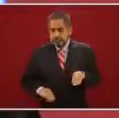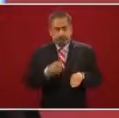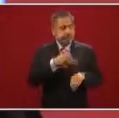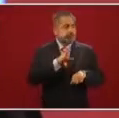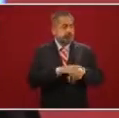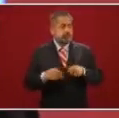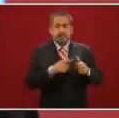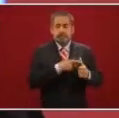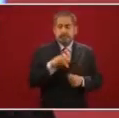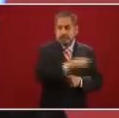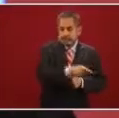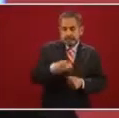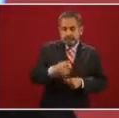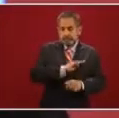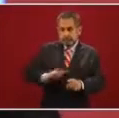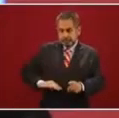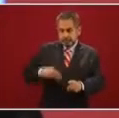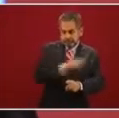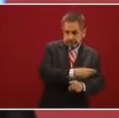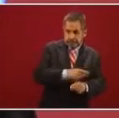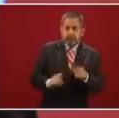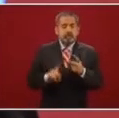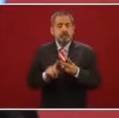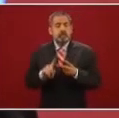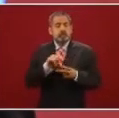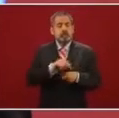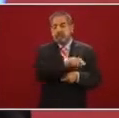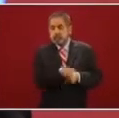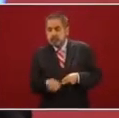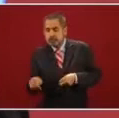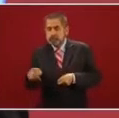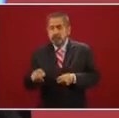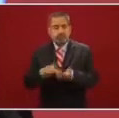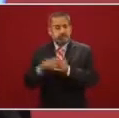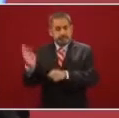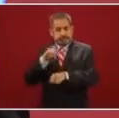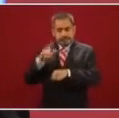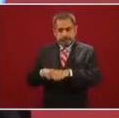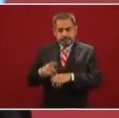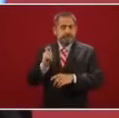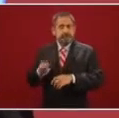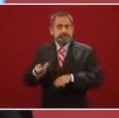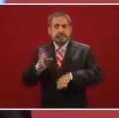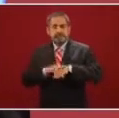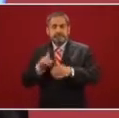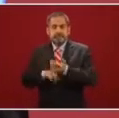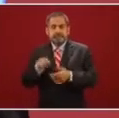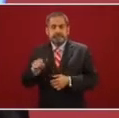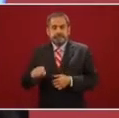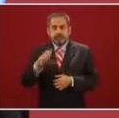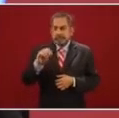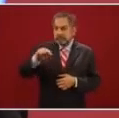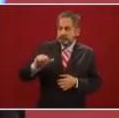debe ser otorgado por el municipio. Si descarga a un bien federal, en ese caso el permiso lo tiene que otorgar